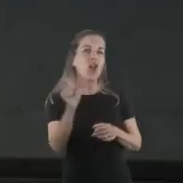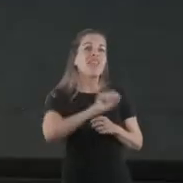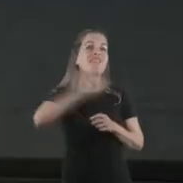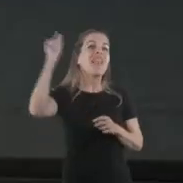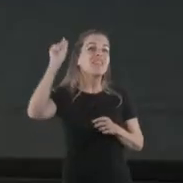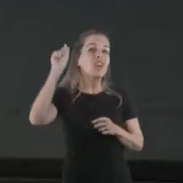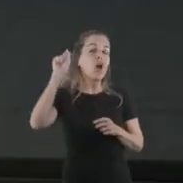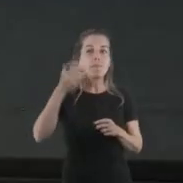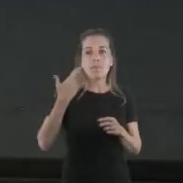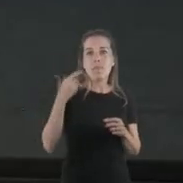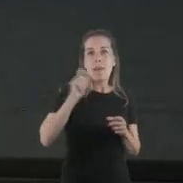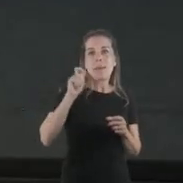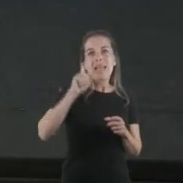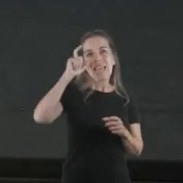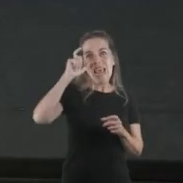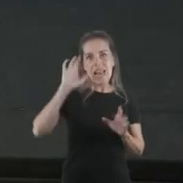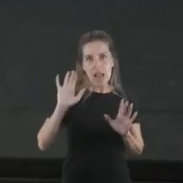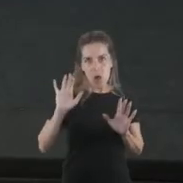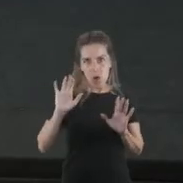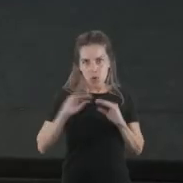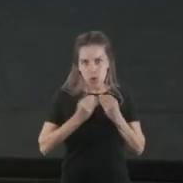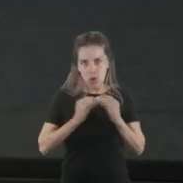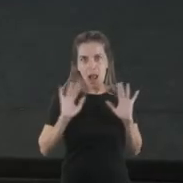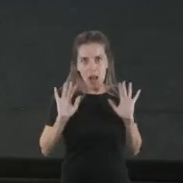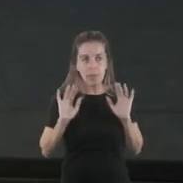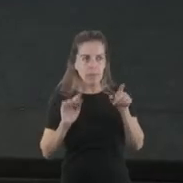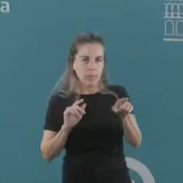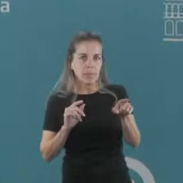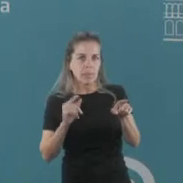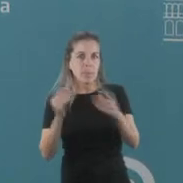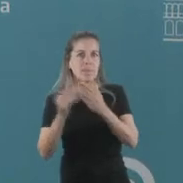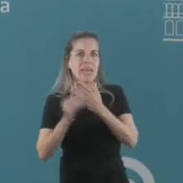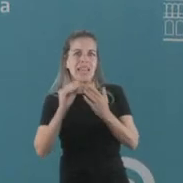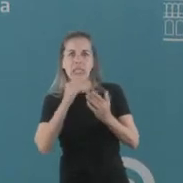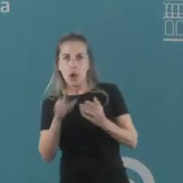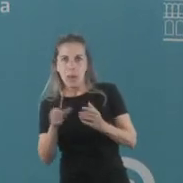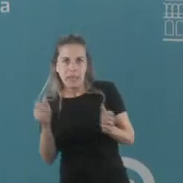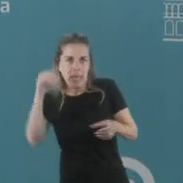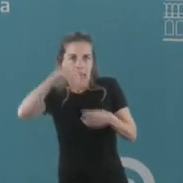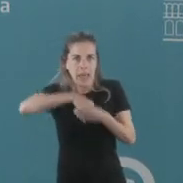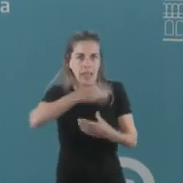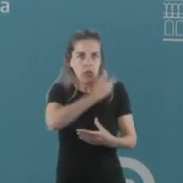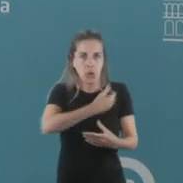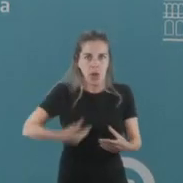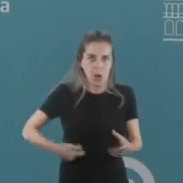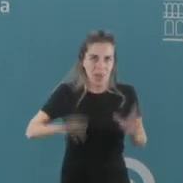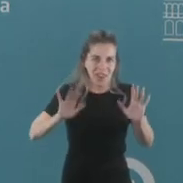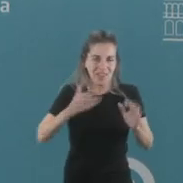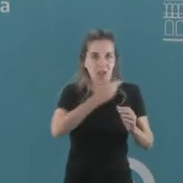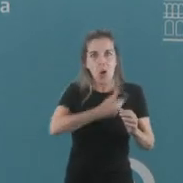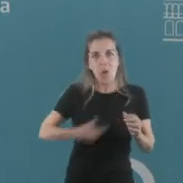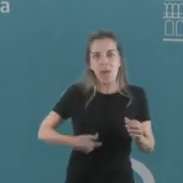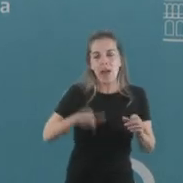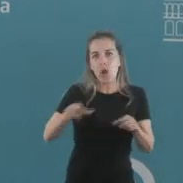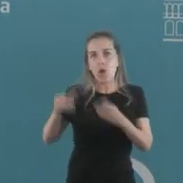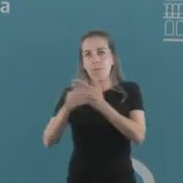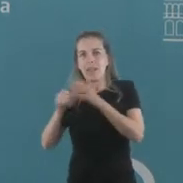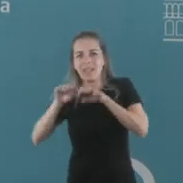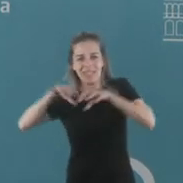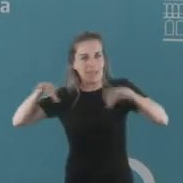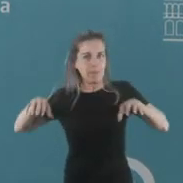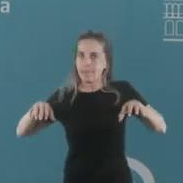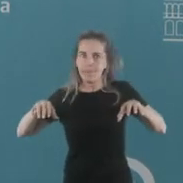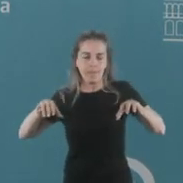Gracias. El ministro Sergio Massa es el gobierno, con lo cual el gobierno no tiene que avalar o dejar de avalar lo que dice el ministro Sergio